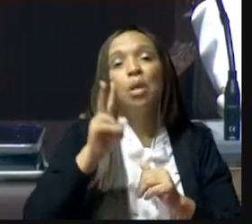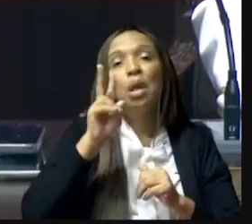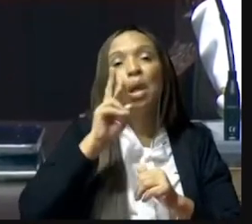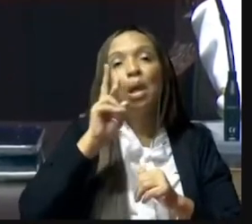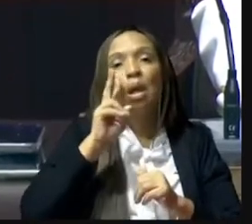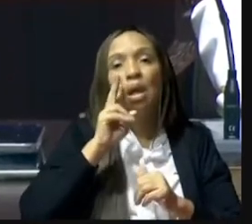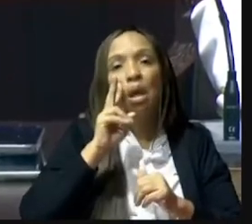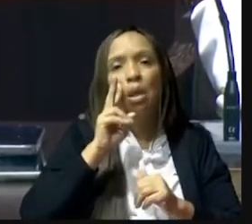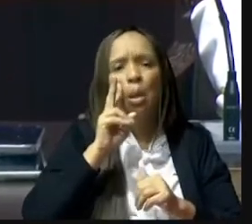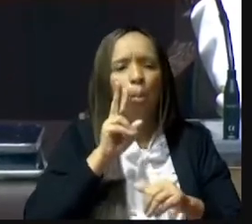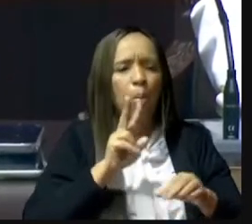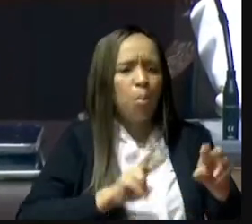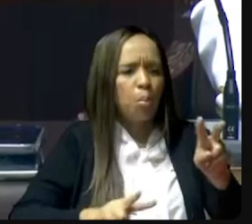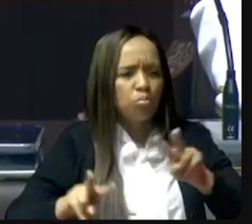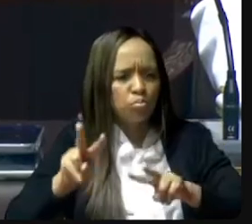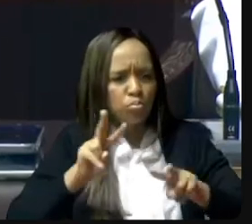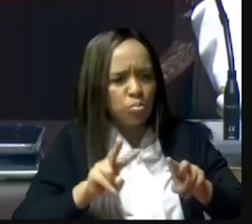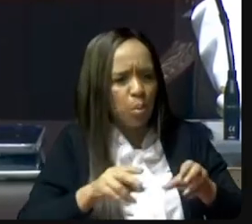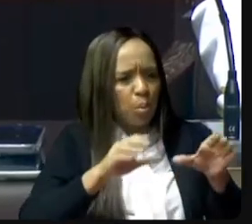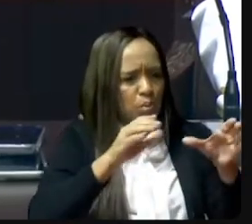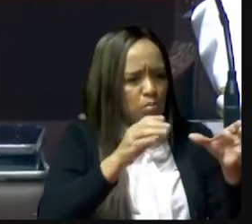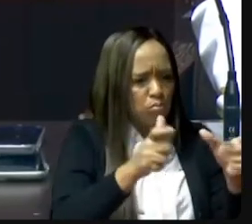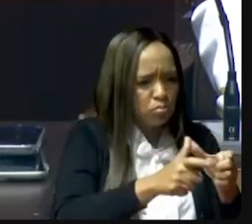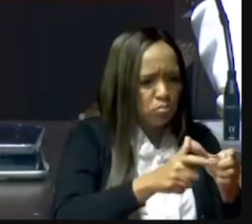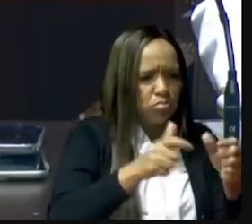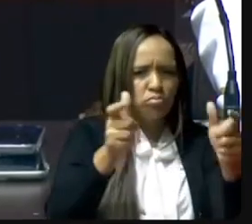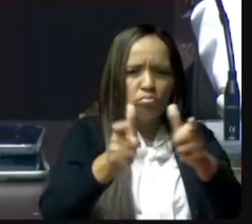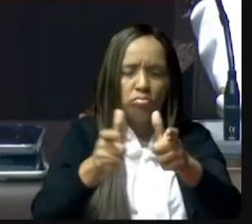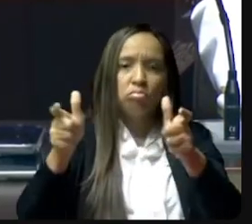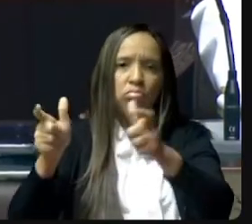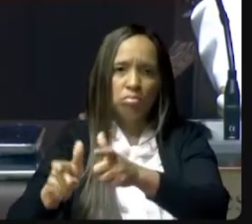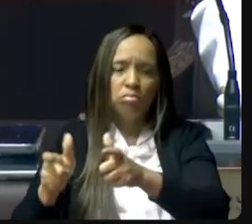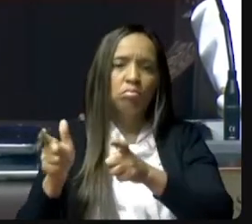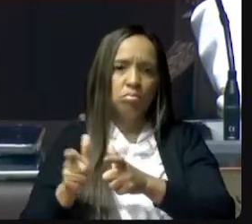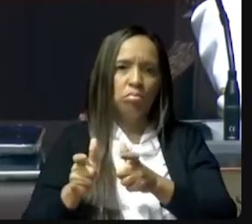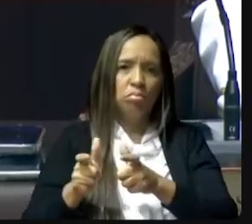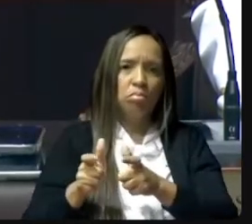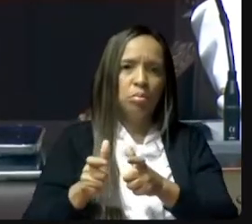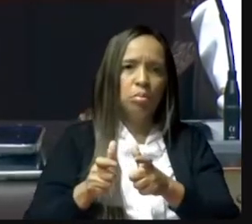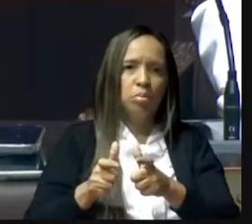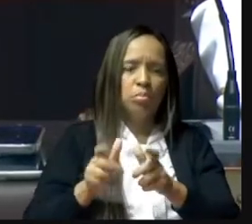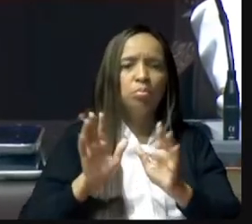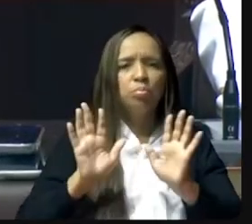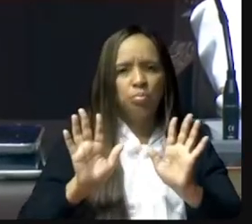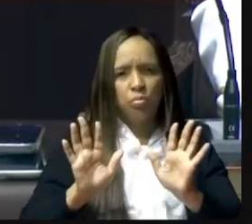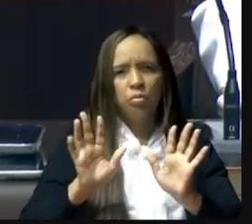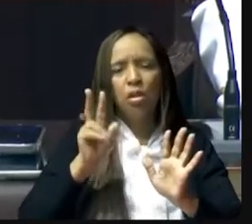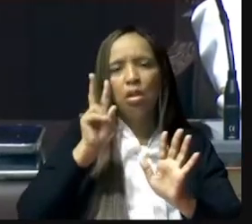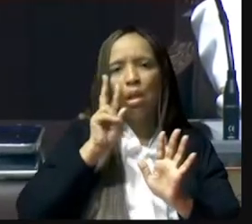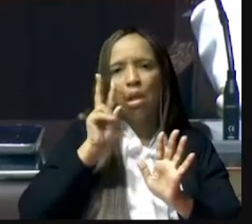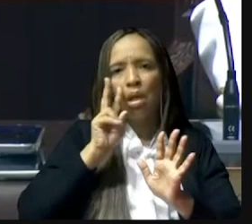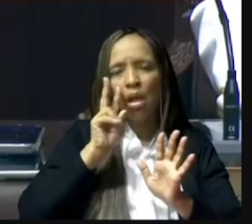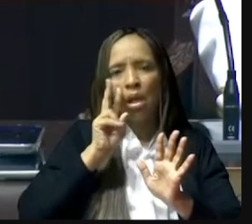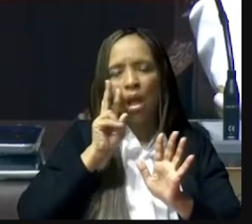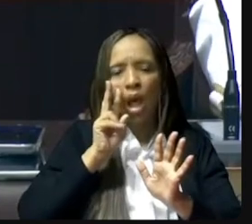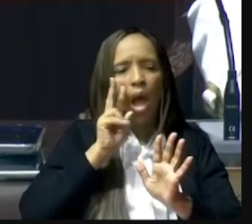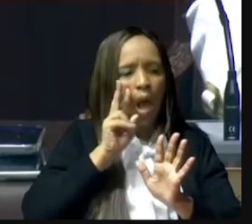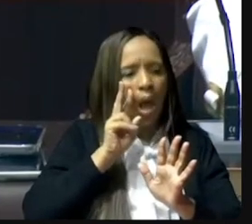tamaño de cada bloque También tenemos esa misma Más o menos